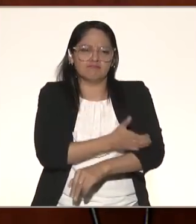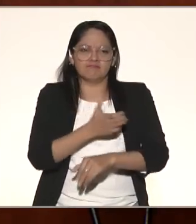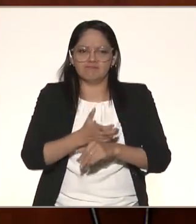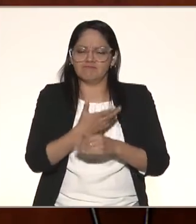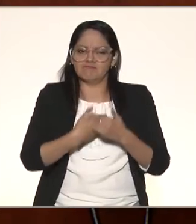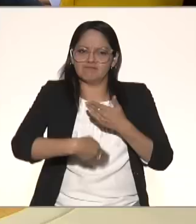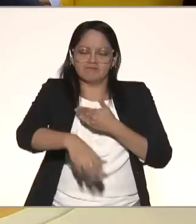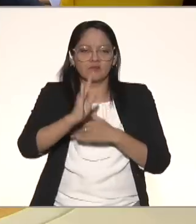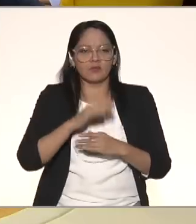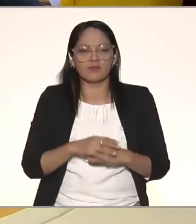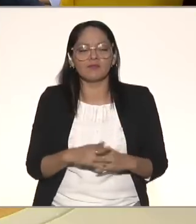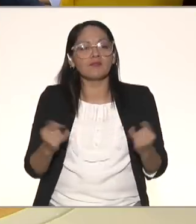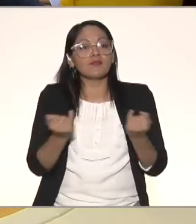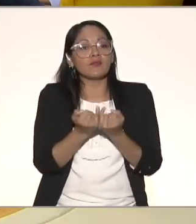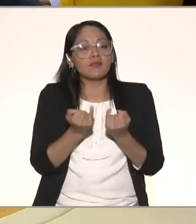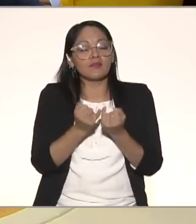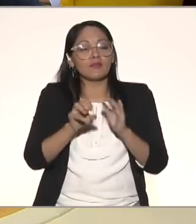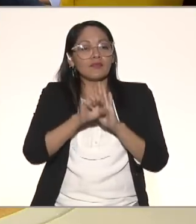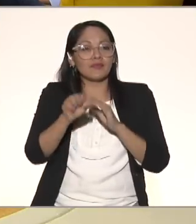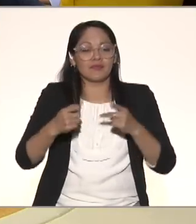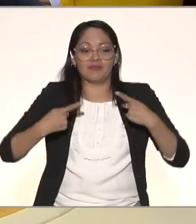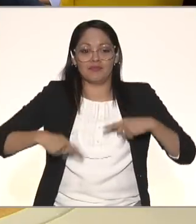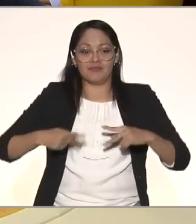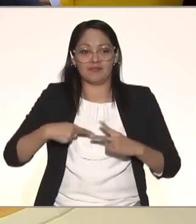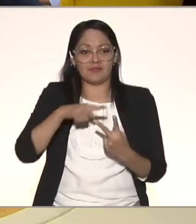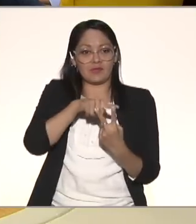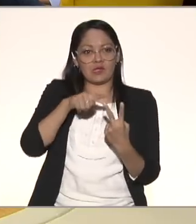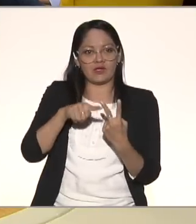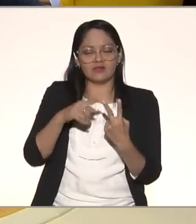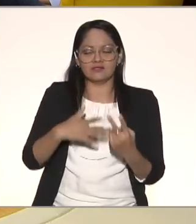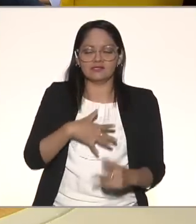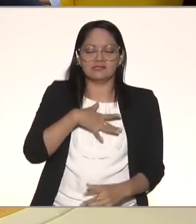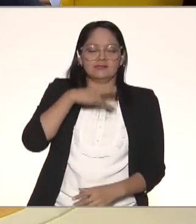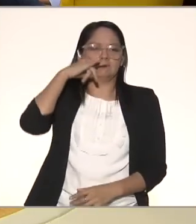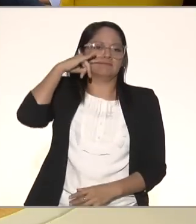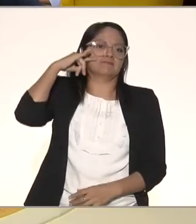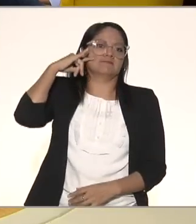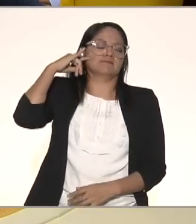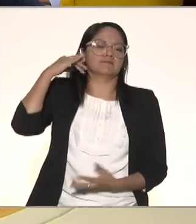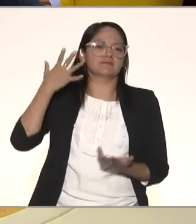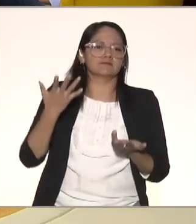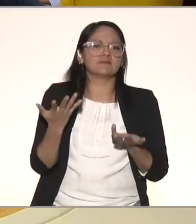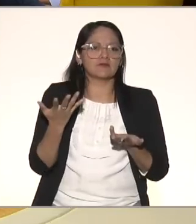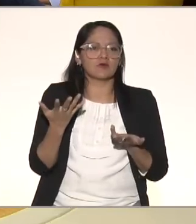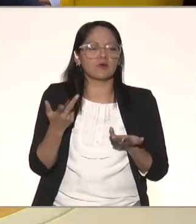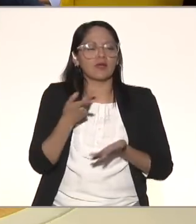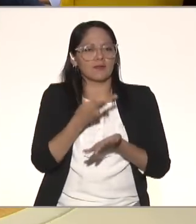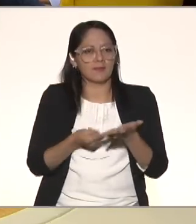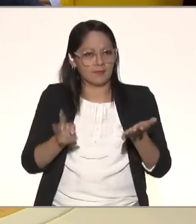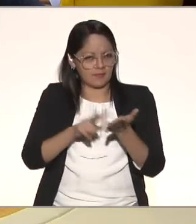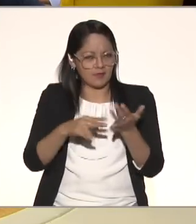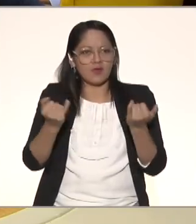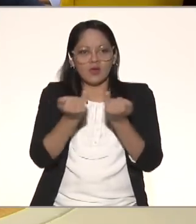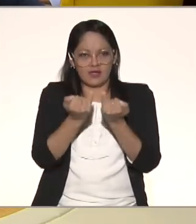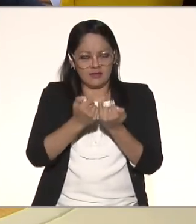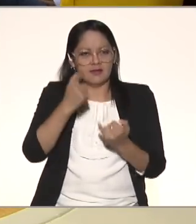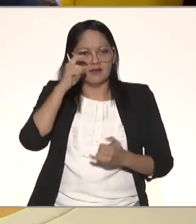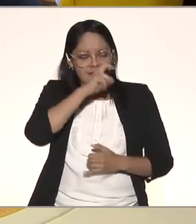Pero además cuando se junta una pareja donde los dos estamos dañados, pues es doblemente. Sí,